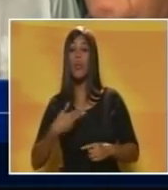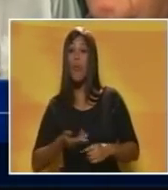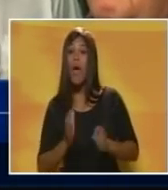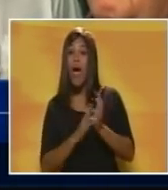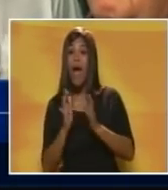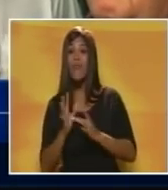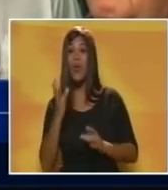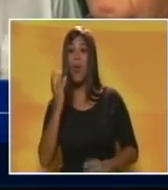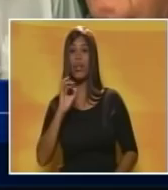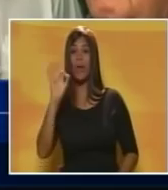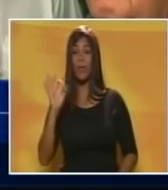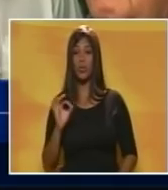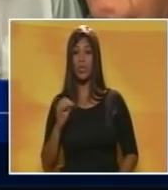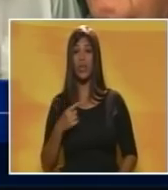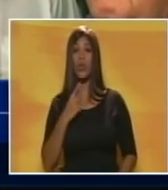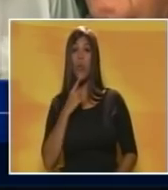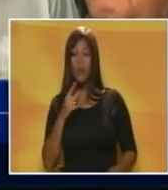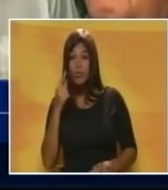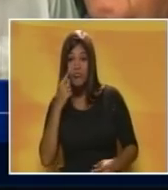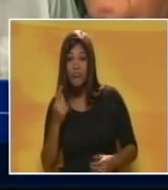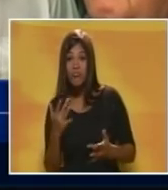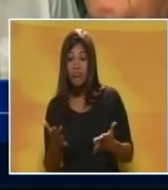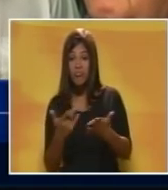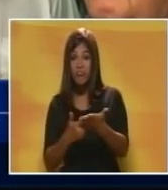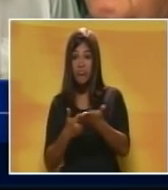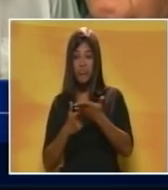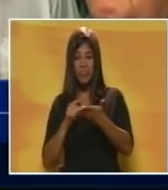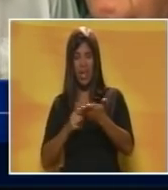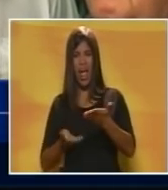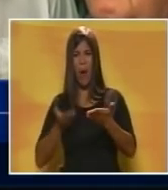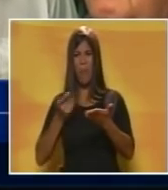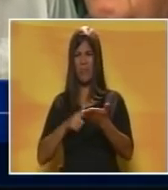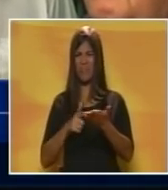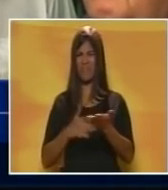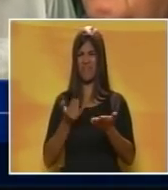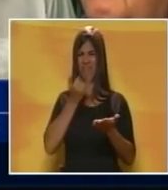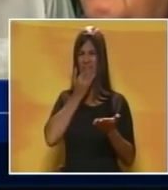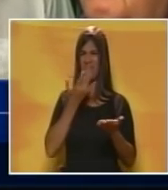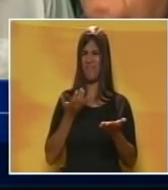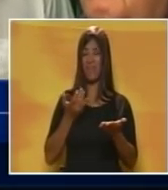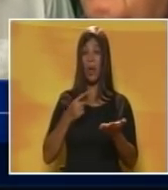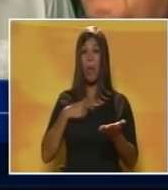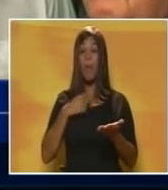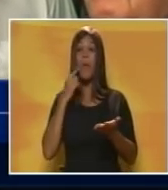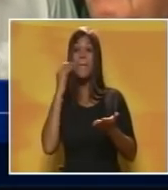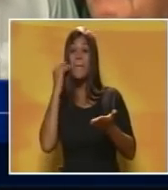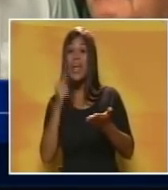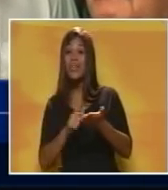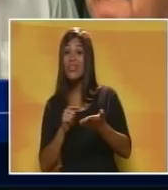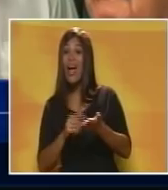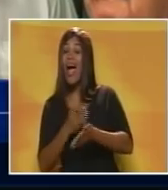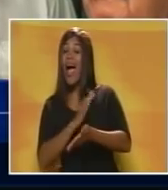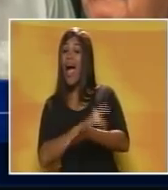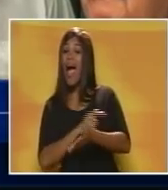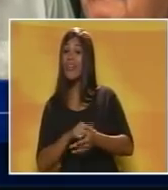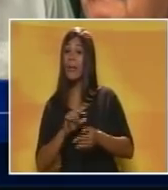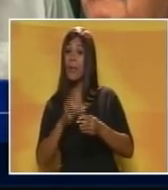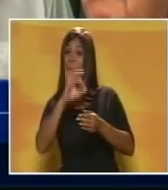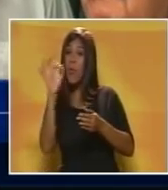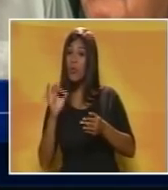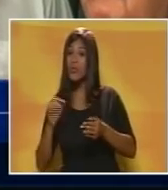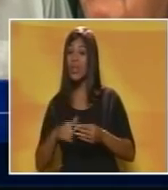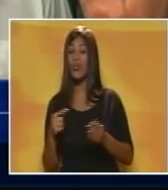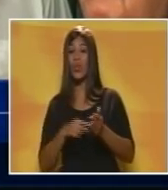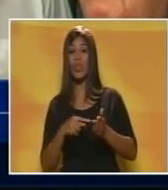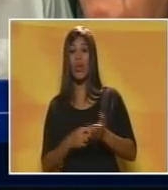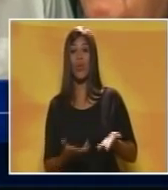40%. Y se aparece con un aumento que no sabemos de dónde lo sacaron, sin tomar en cuenta esa porcentualidad.